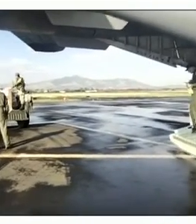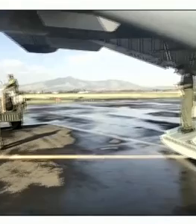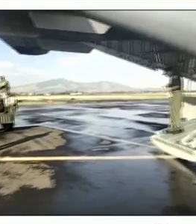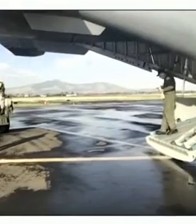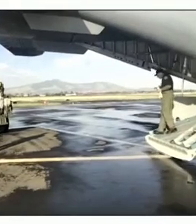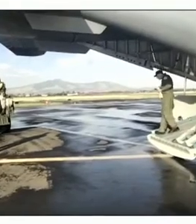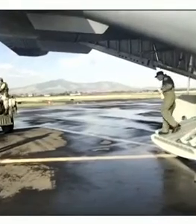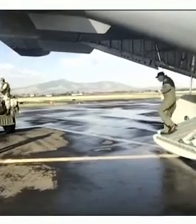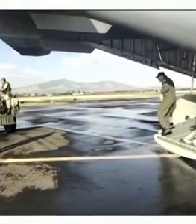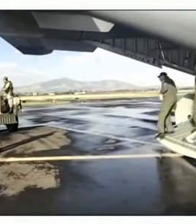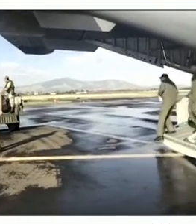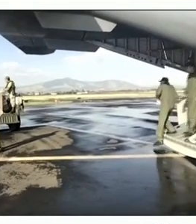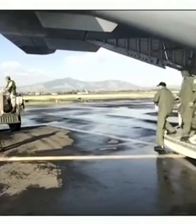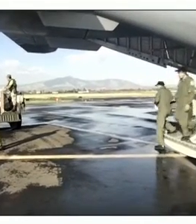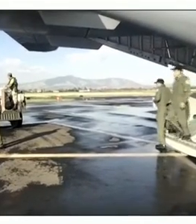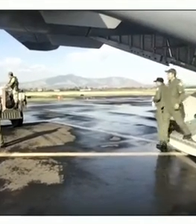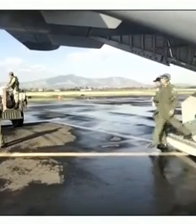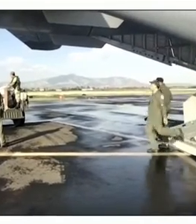de Coahuila,